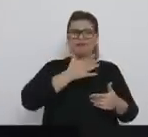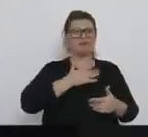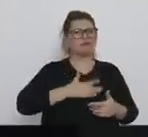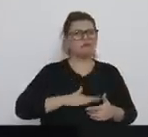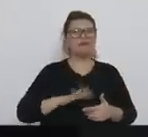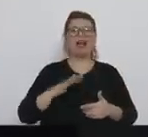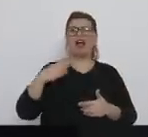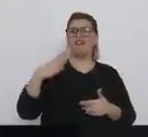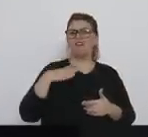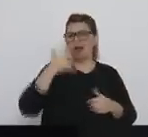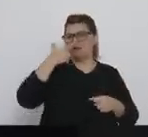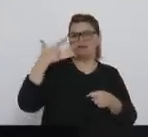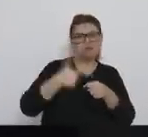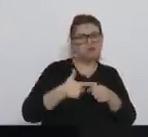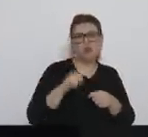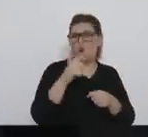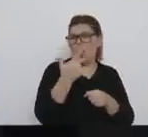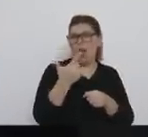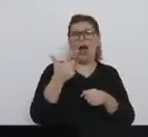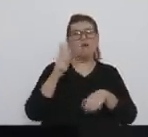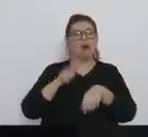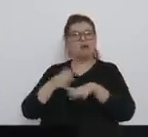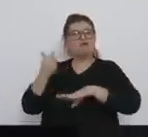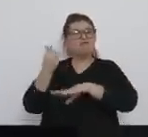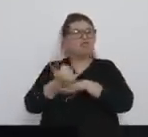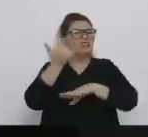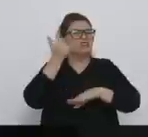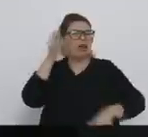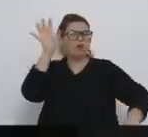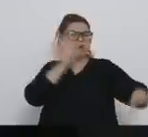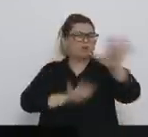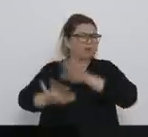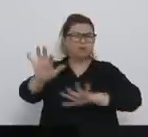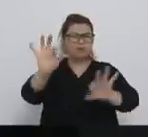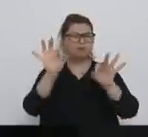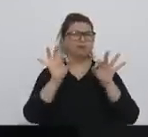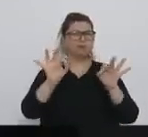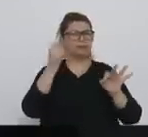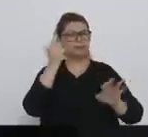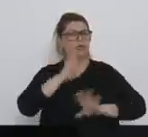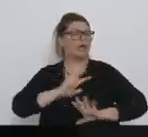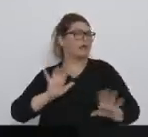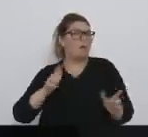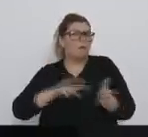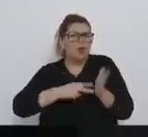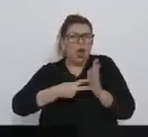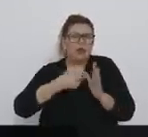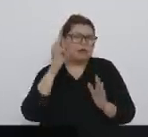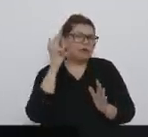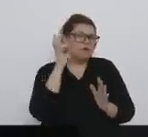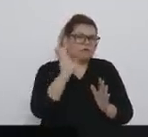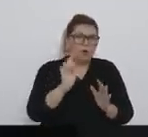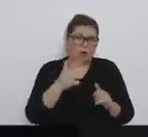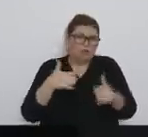falta de combustible desde que asumieron o ordenaron todo esto todo ordenado no hay inconveniente en la argentina- para que el